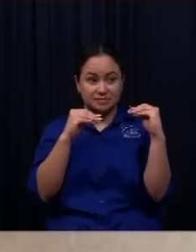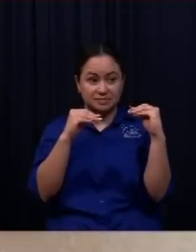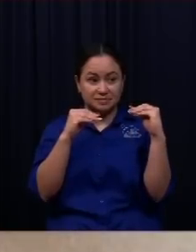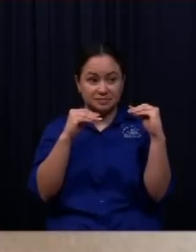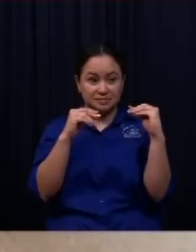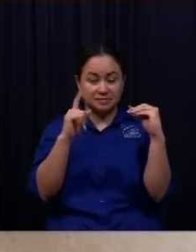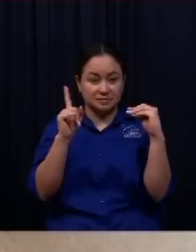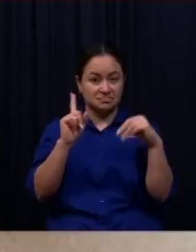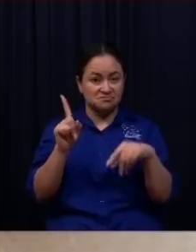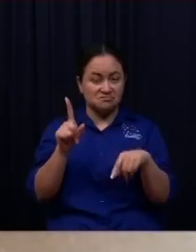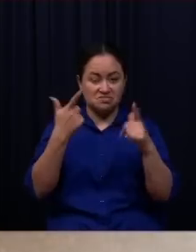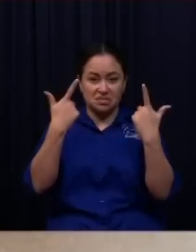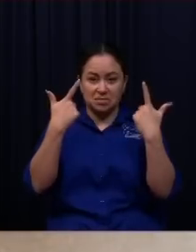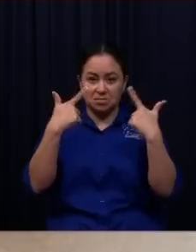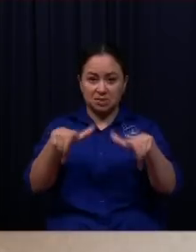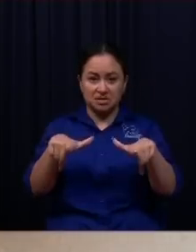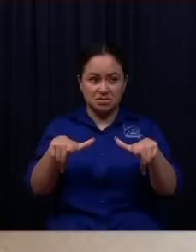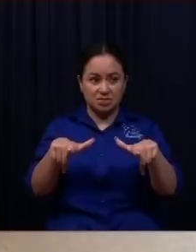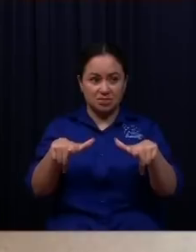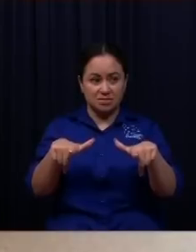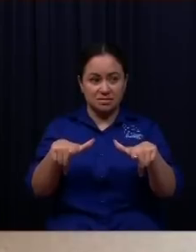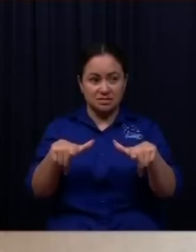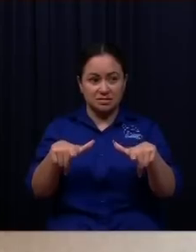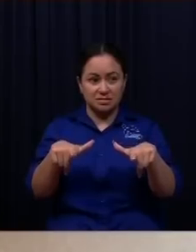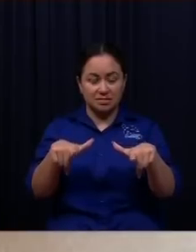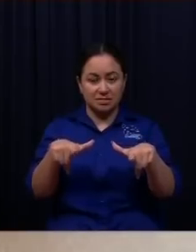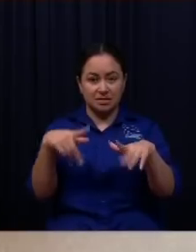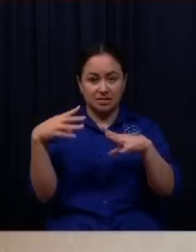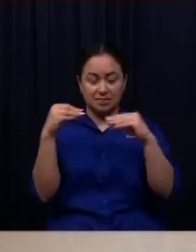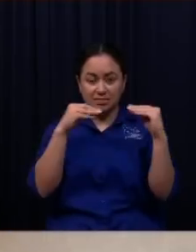sin limitación en el habla.